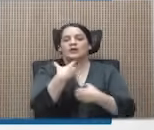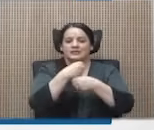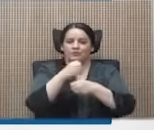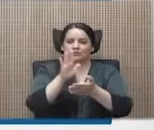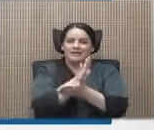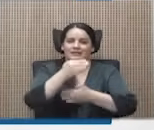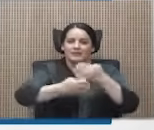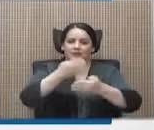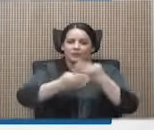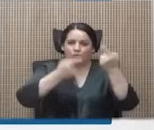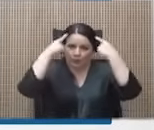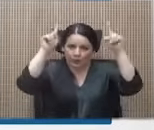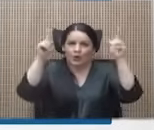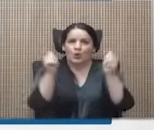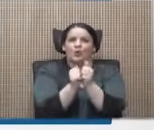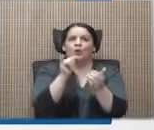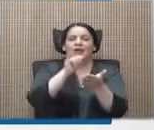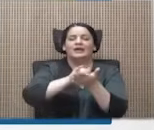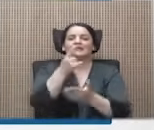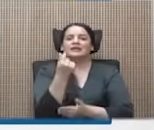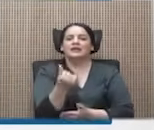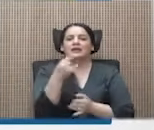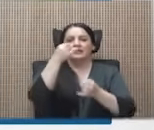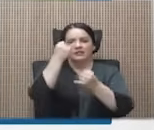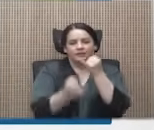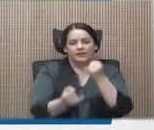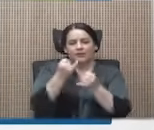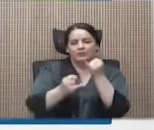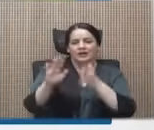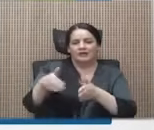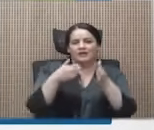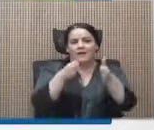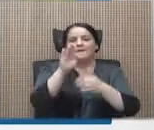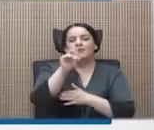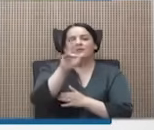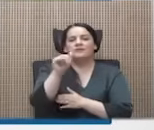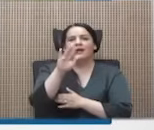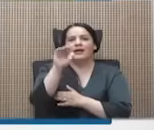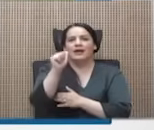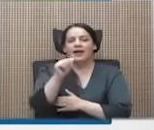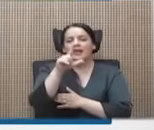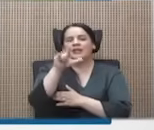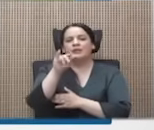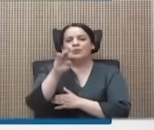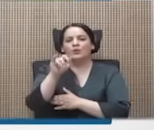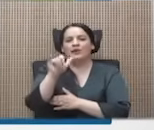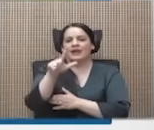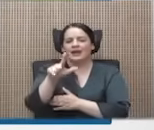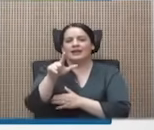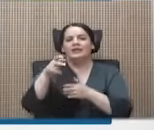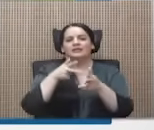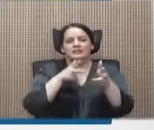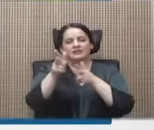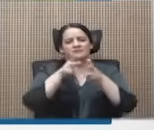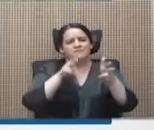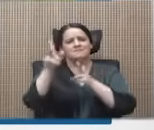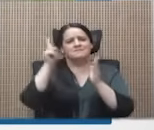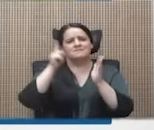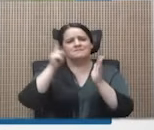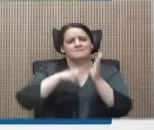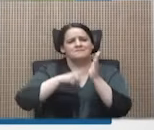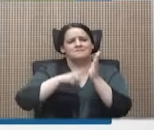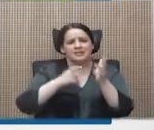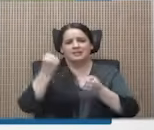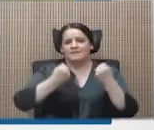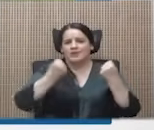con ese dinero terminaremos la carretera entre Barranca y Limonal, por donde transitan miles de vehículos todos los